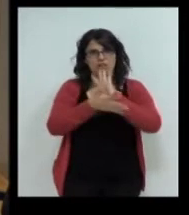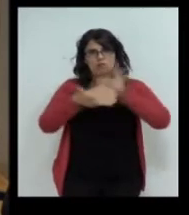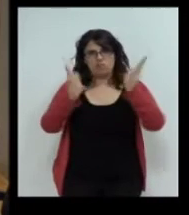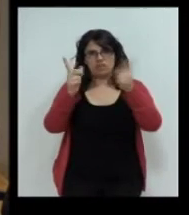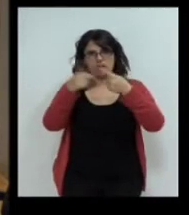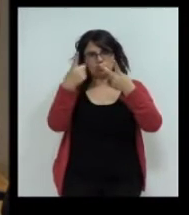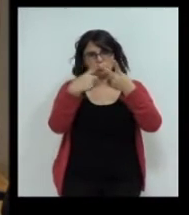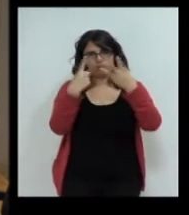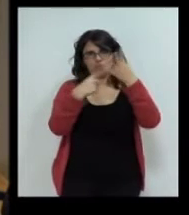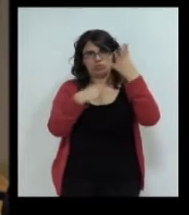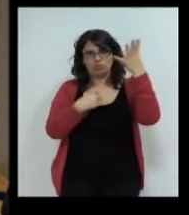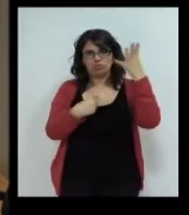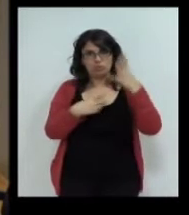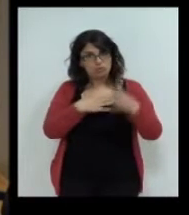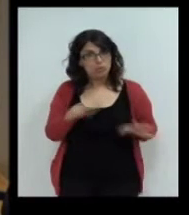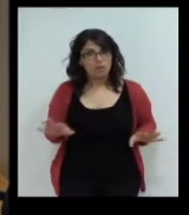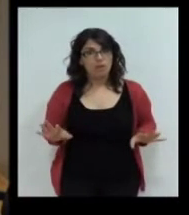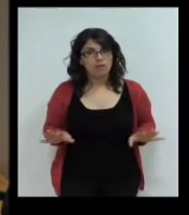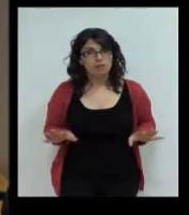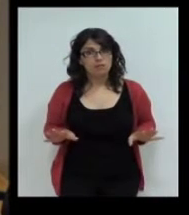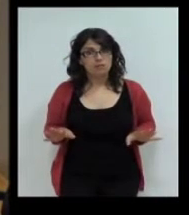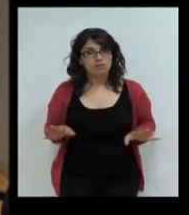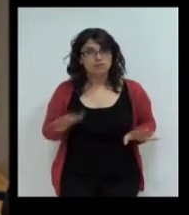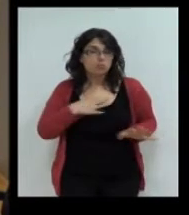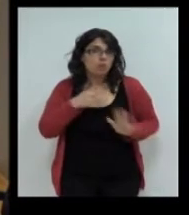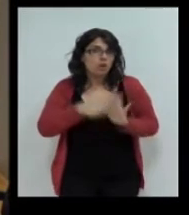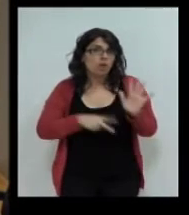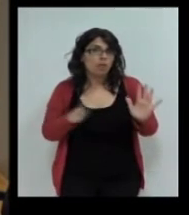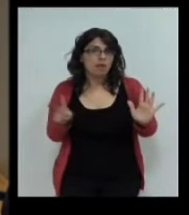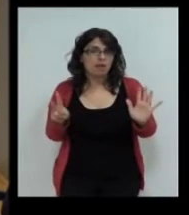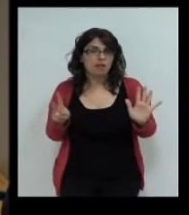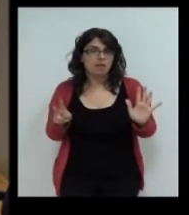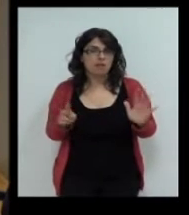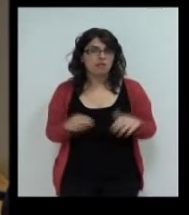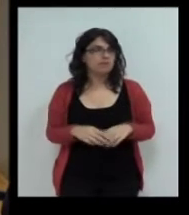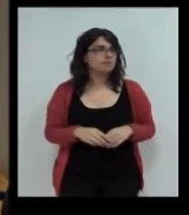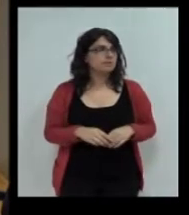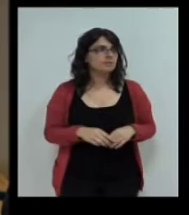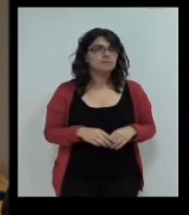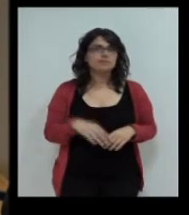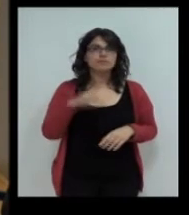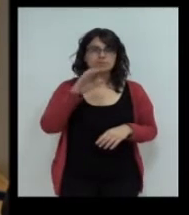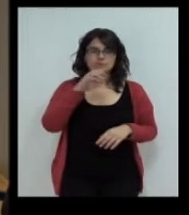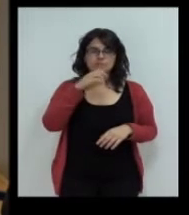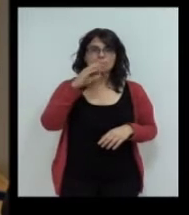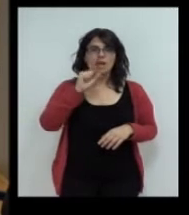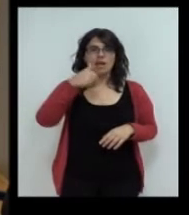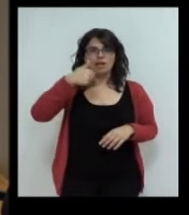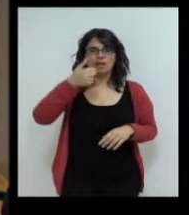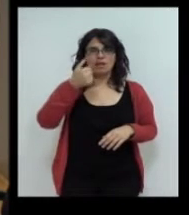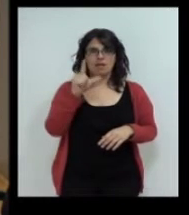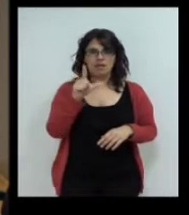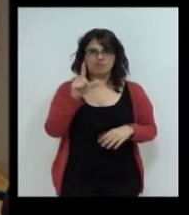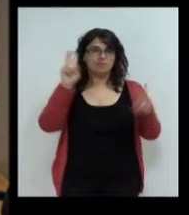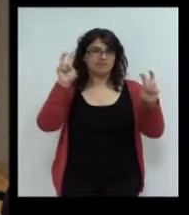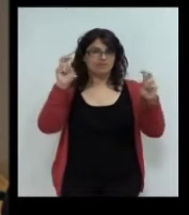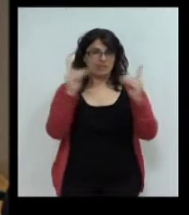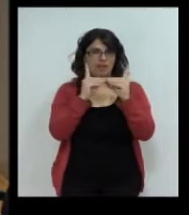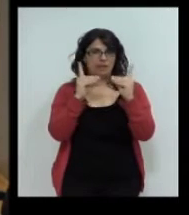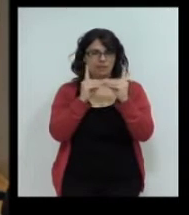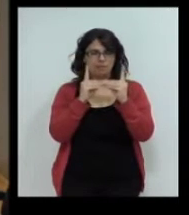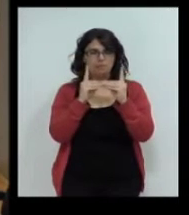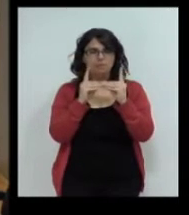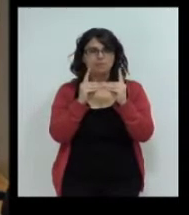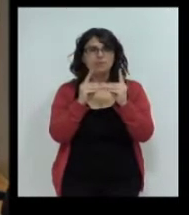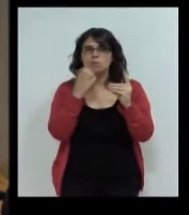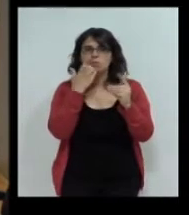Eso sí podría hacerlo. Sí, sí. Eso sí puede hacerlo A ver, una norma. la tendencia en la Unión Europea ha sido la siguiente, ¿no? En el caso de la televisión digital.